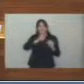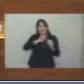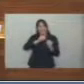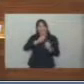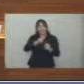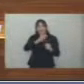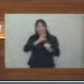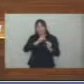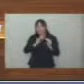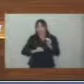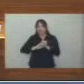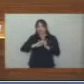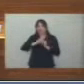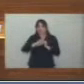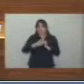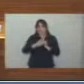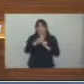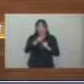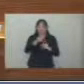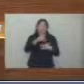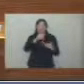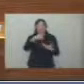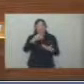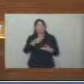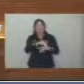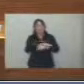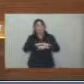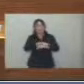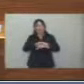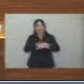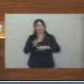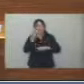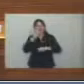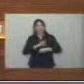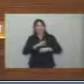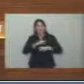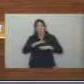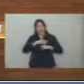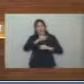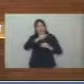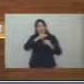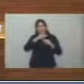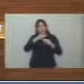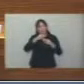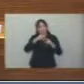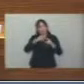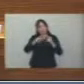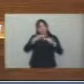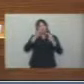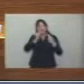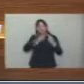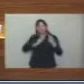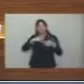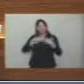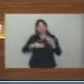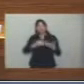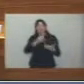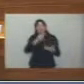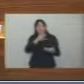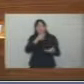que el gobierno del señor Rajoy desarrolle sus políticas públicas? ¿Cómo es posible? ¿O es que los asesores, o es que los